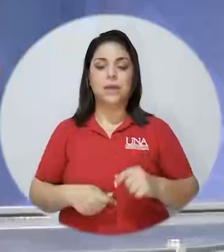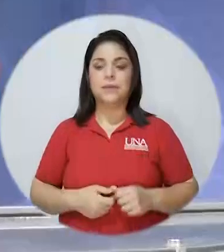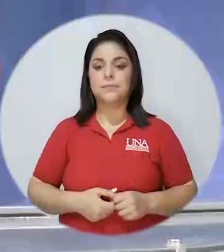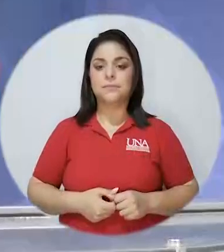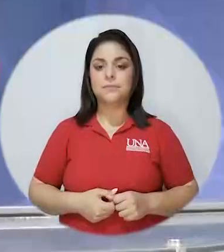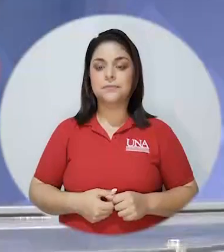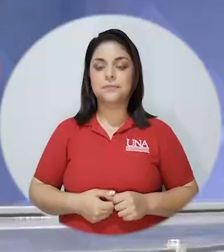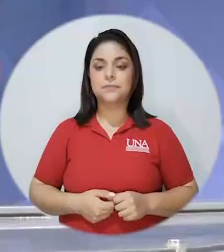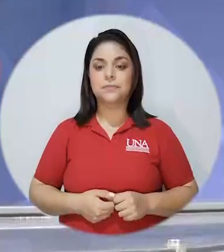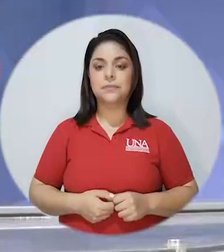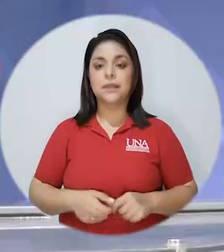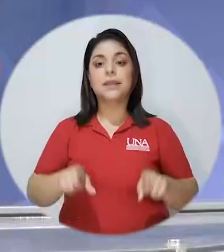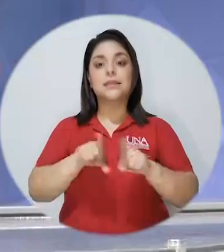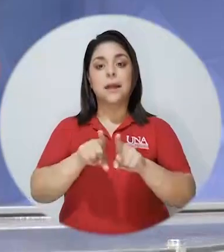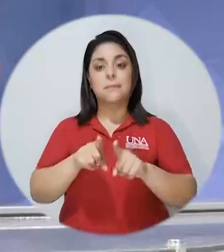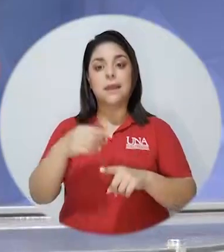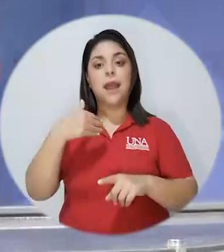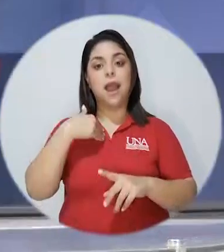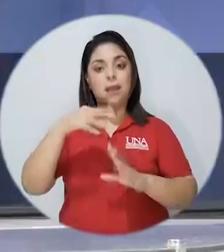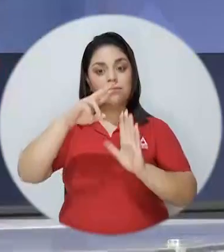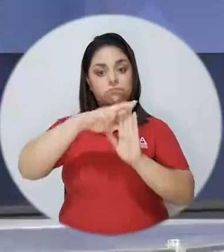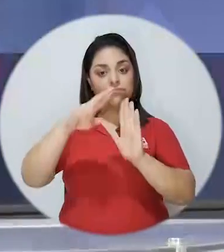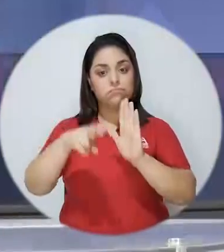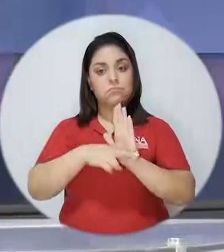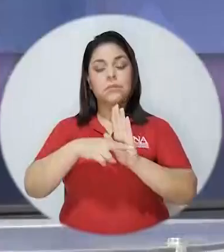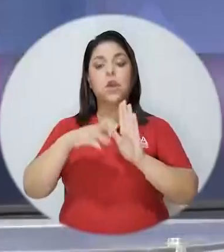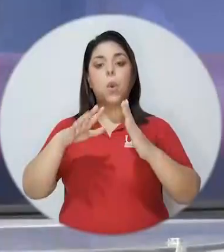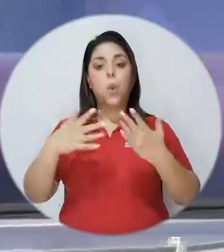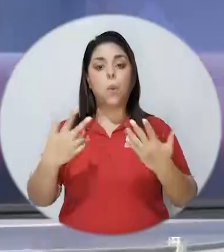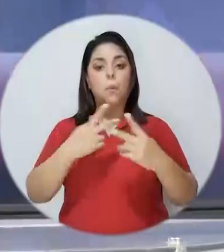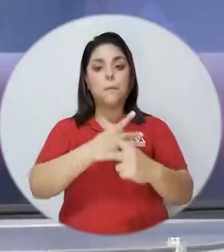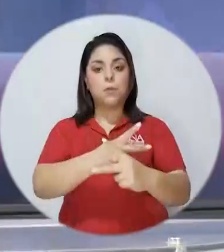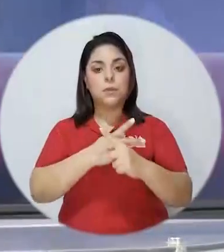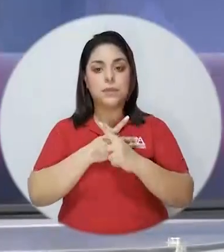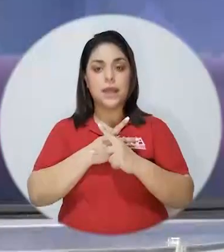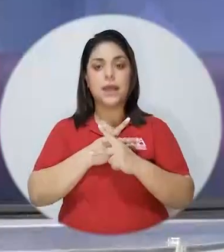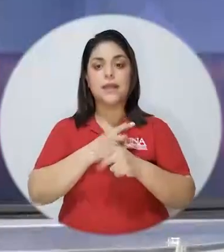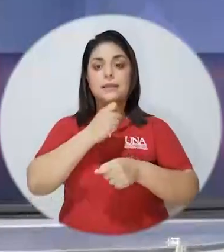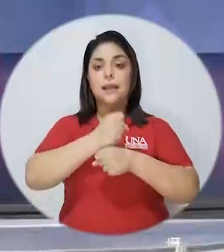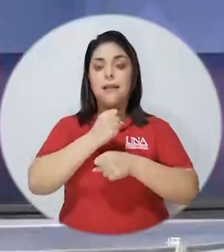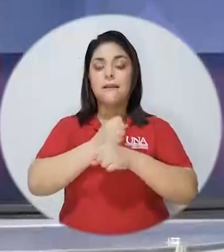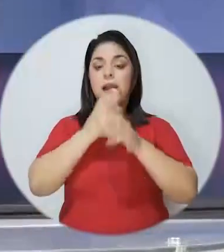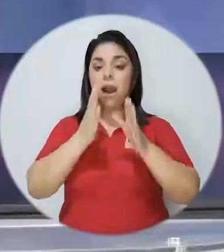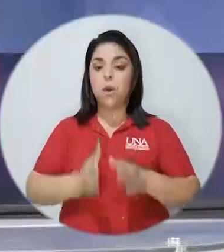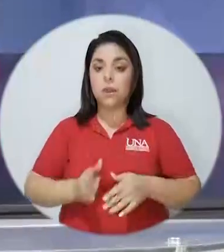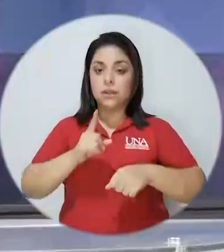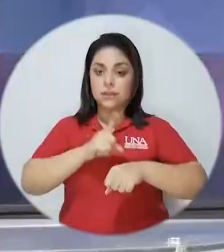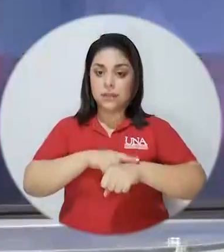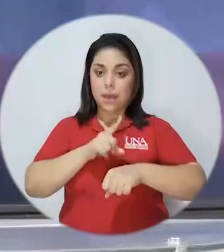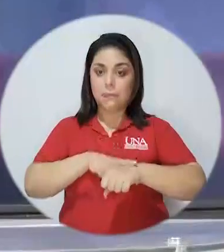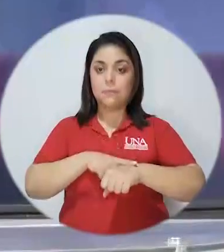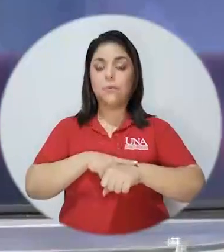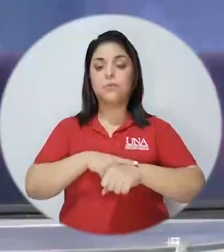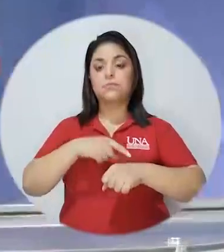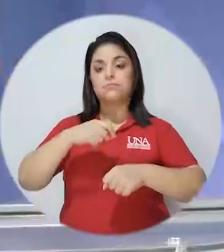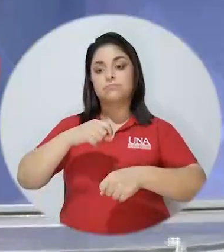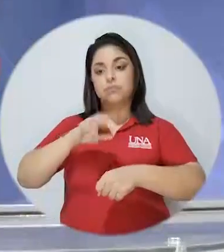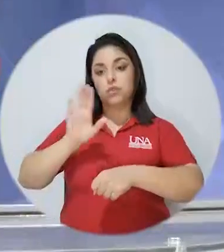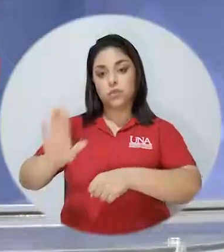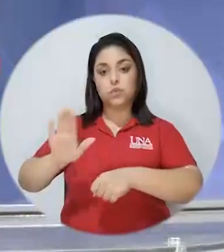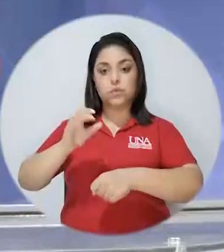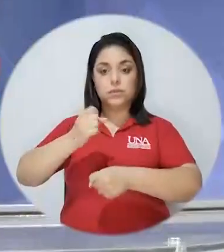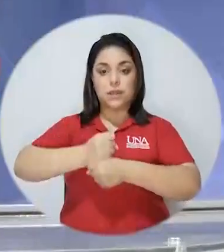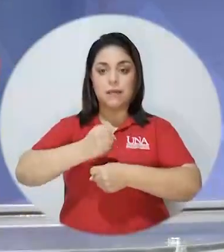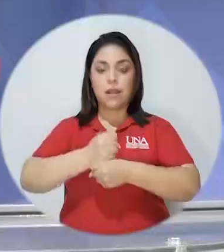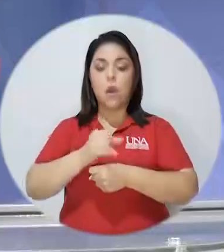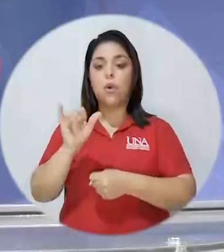responsabilidad, ¿verdad? Todo lo que tiene que ver con la normativa que protege al trabajador y demás en su jornada laboral, ¿verdad? Lo que tiene que ver con las pólizas del